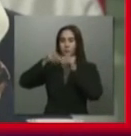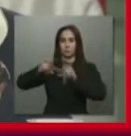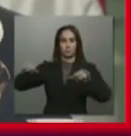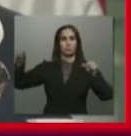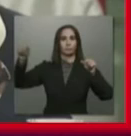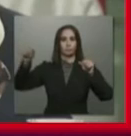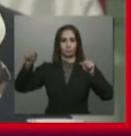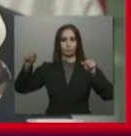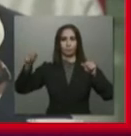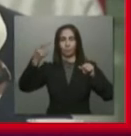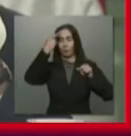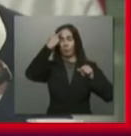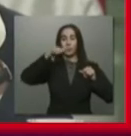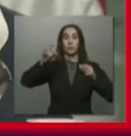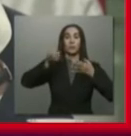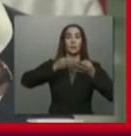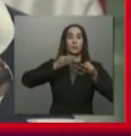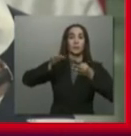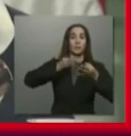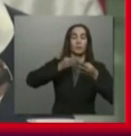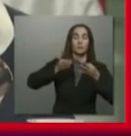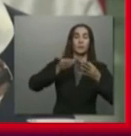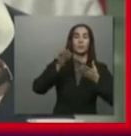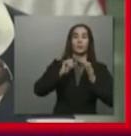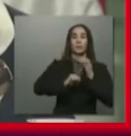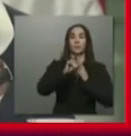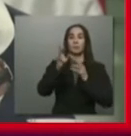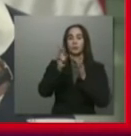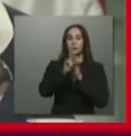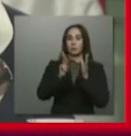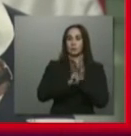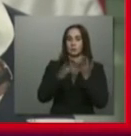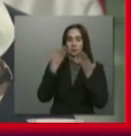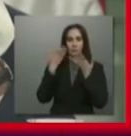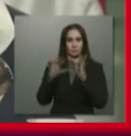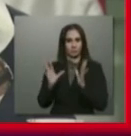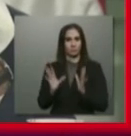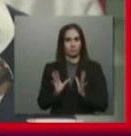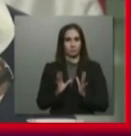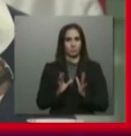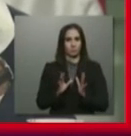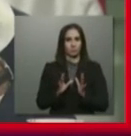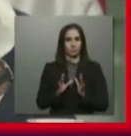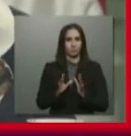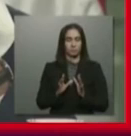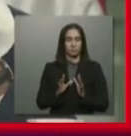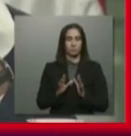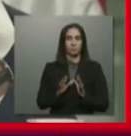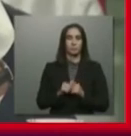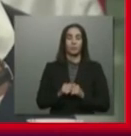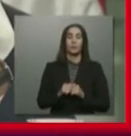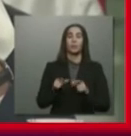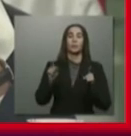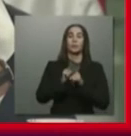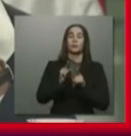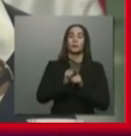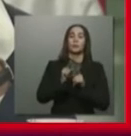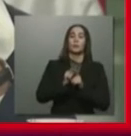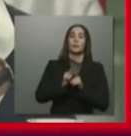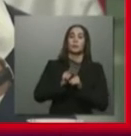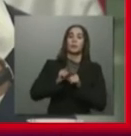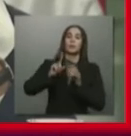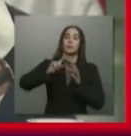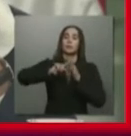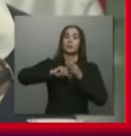varios trabajos lo que sea lo primero que encuentran porque muchos de otros se sentaron hacía plástica sin hacer nada comprar un sueldo que no le da para absolutamente nada